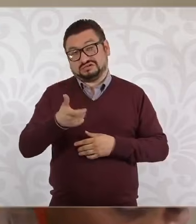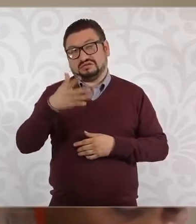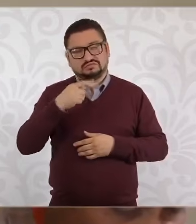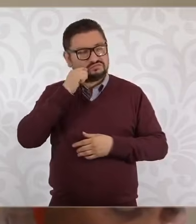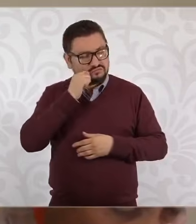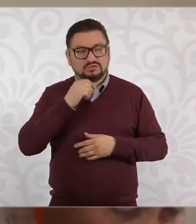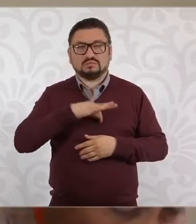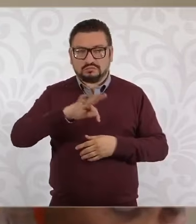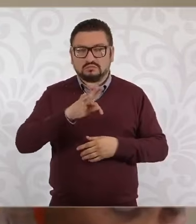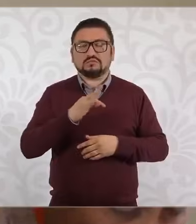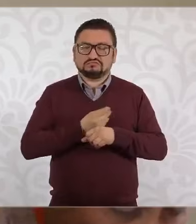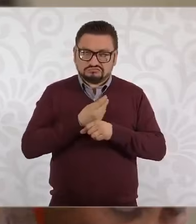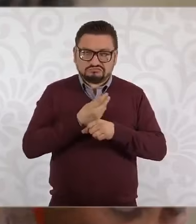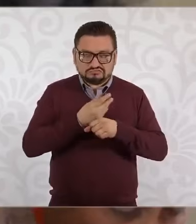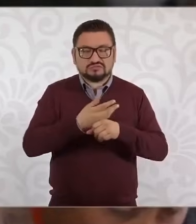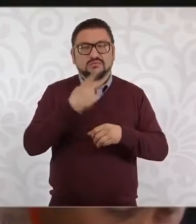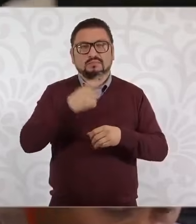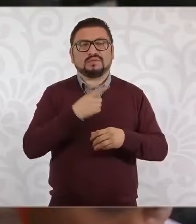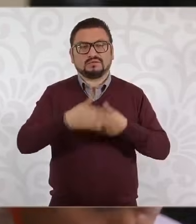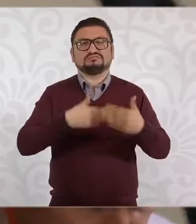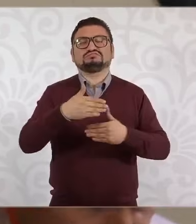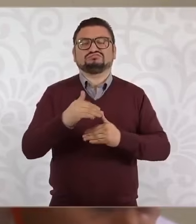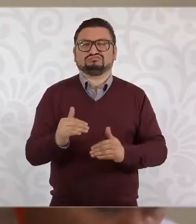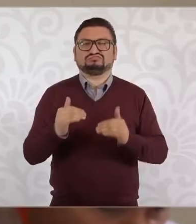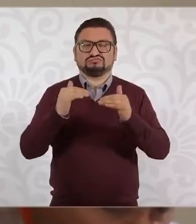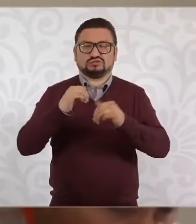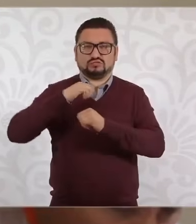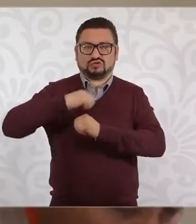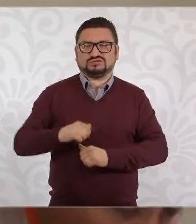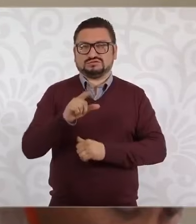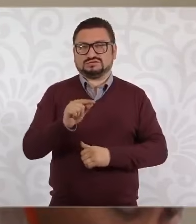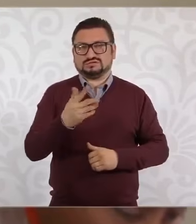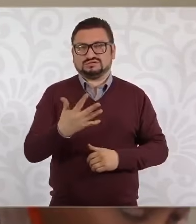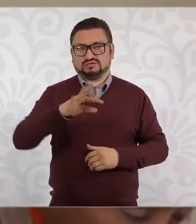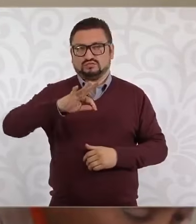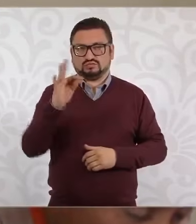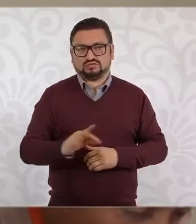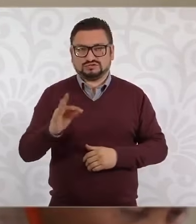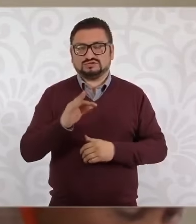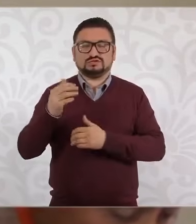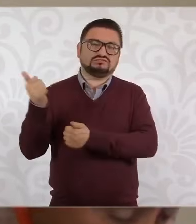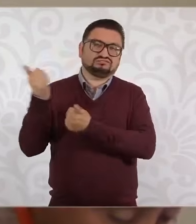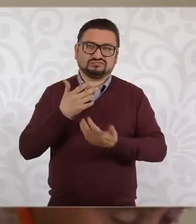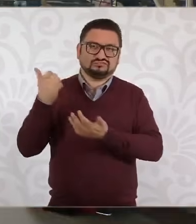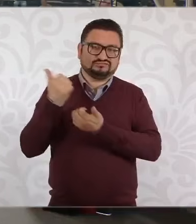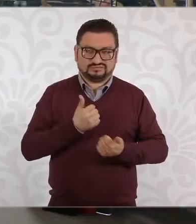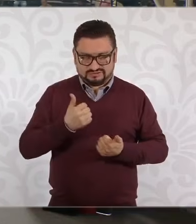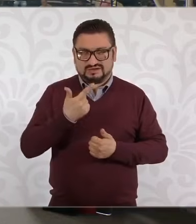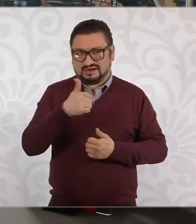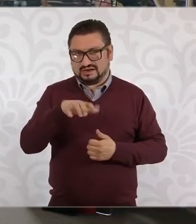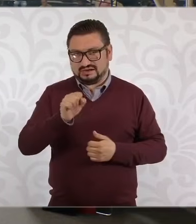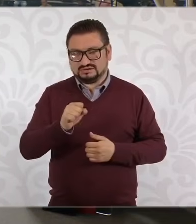embargo estaría permitiendo tener esa soberanía de ese 75% que aún se importa del gas. En